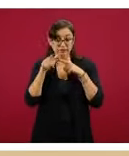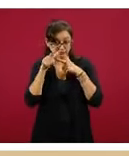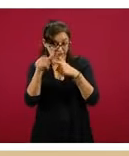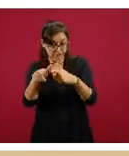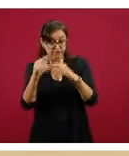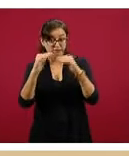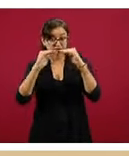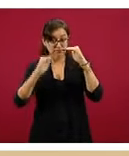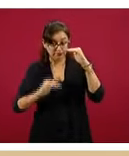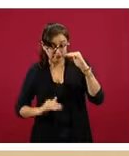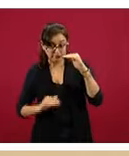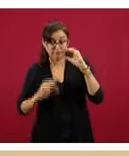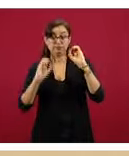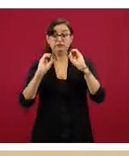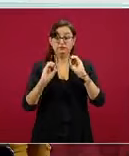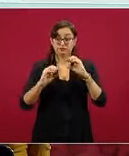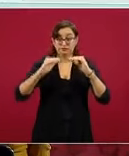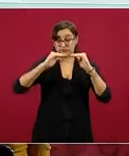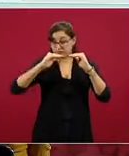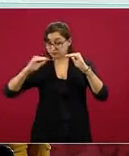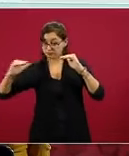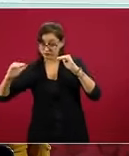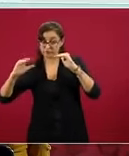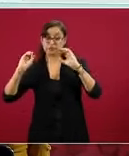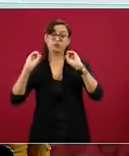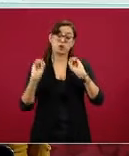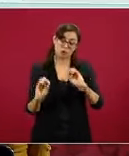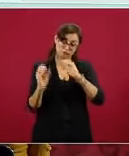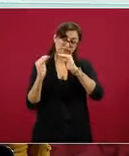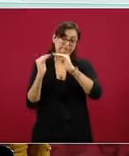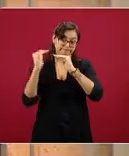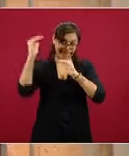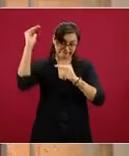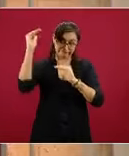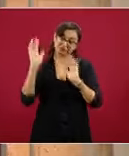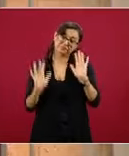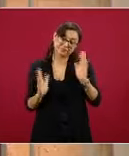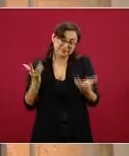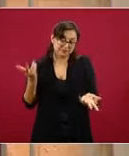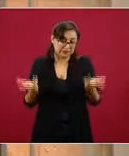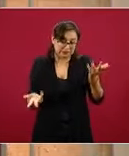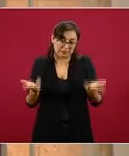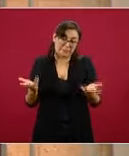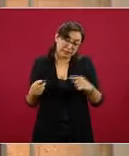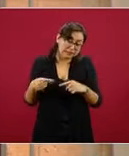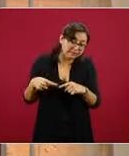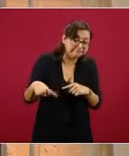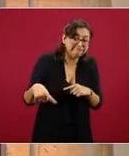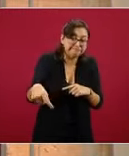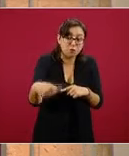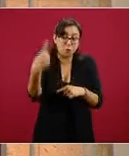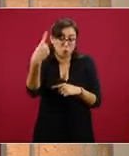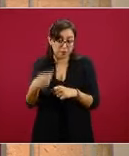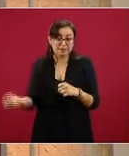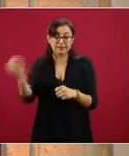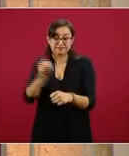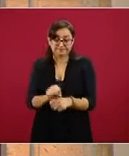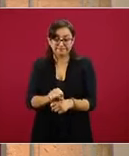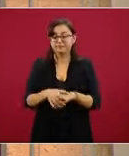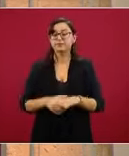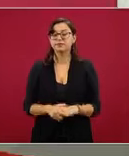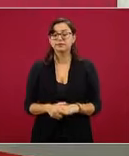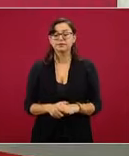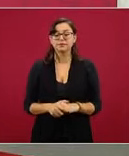en forma de meseta, pudiera seguirse incrementando o no, dependiendo lógicamente del comportamiento de las